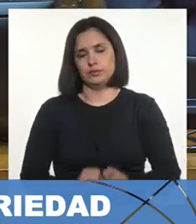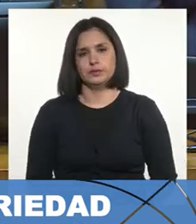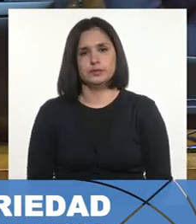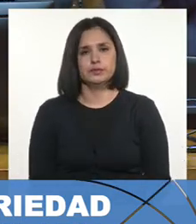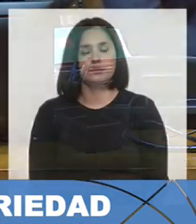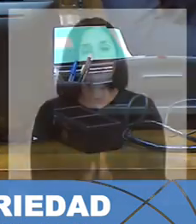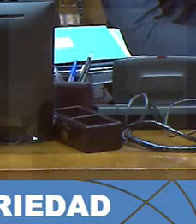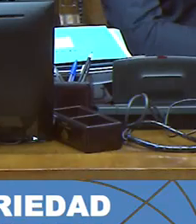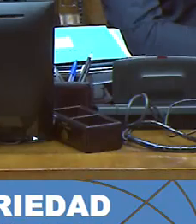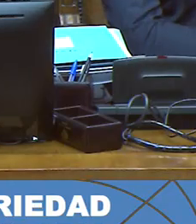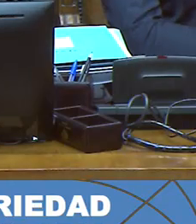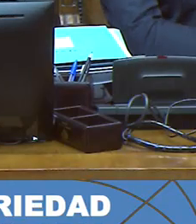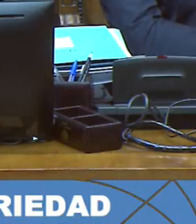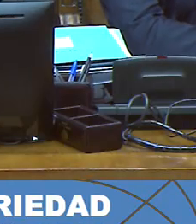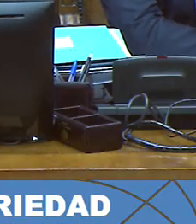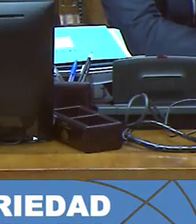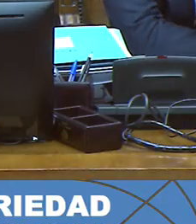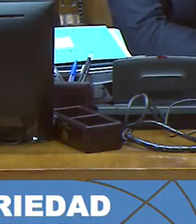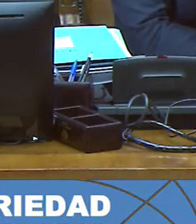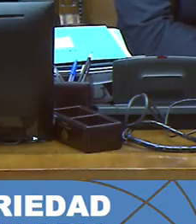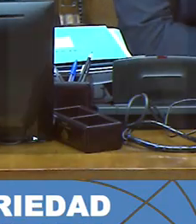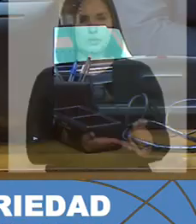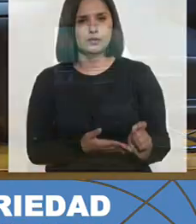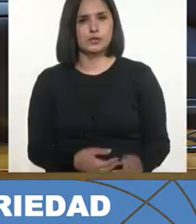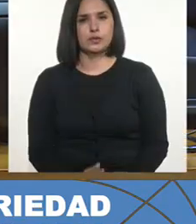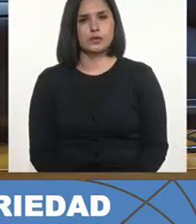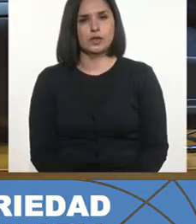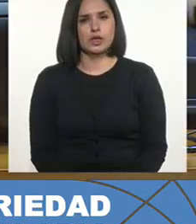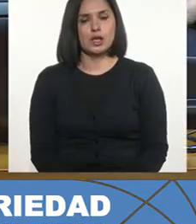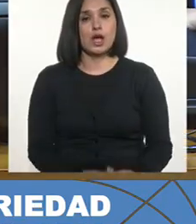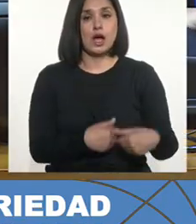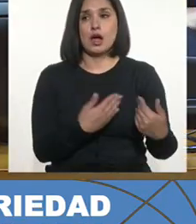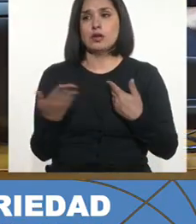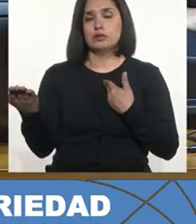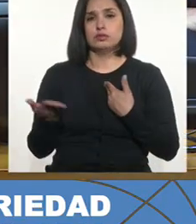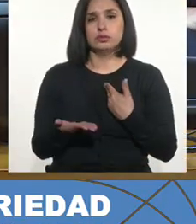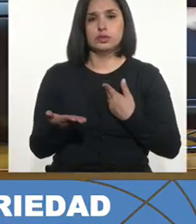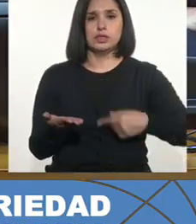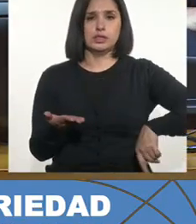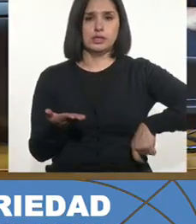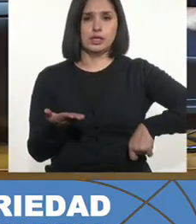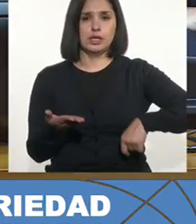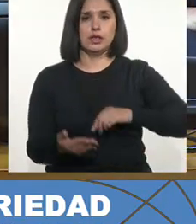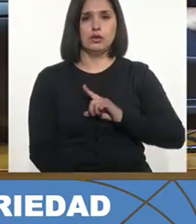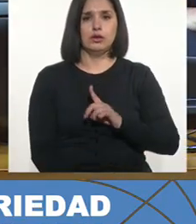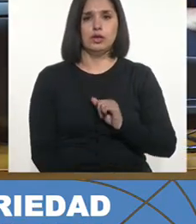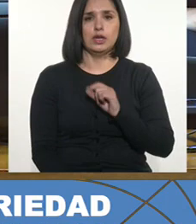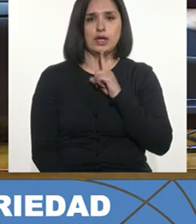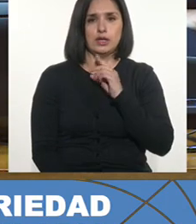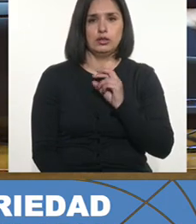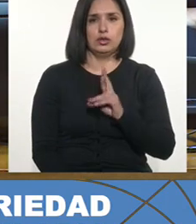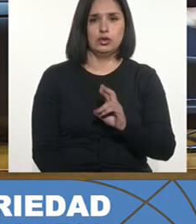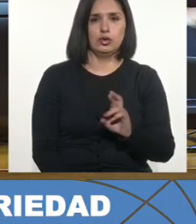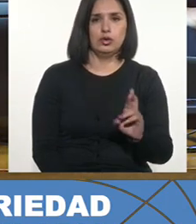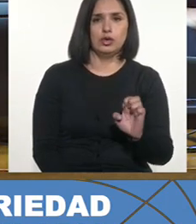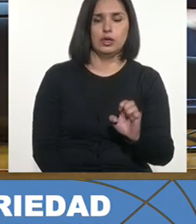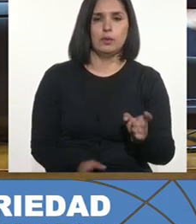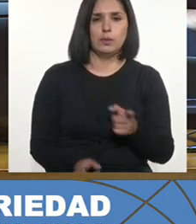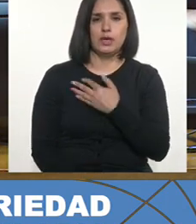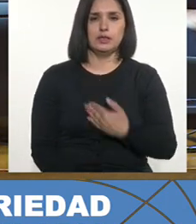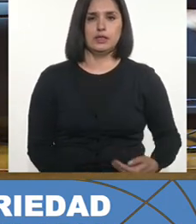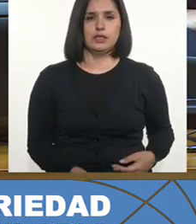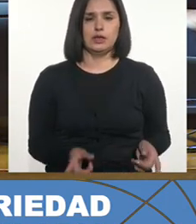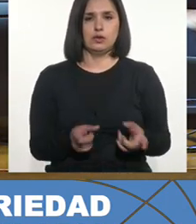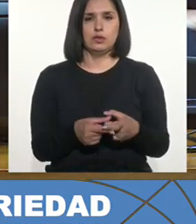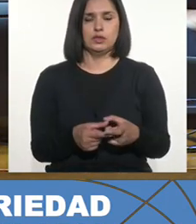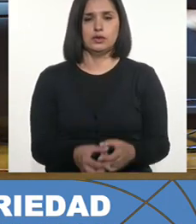muchas gracias señor secretario le damos la palabra al senador latorre presidente de la comisión